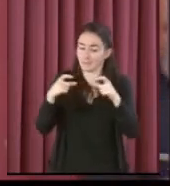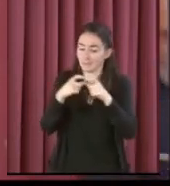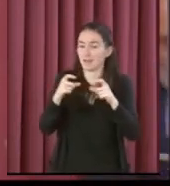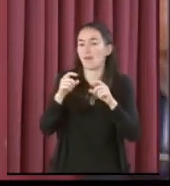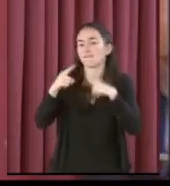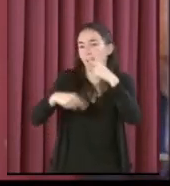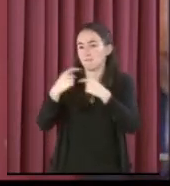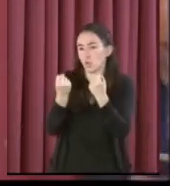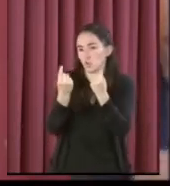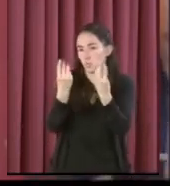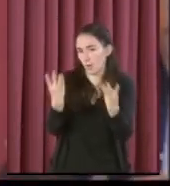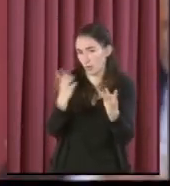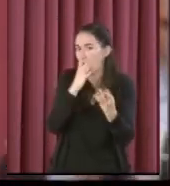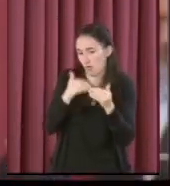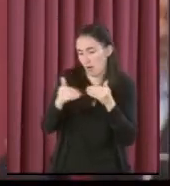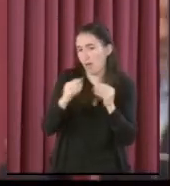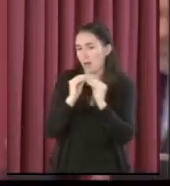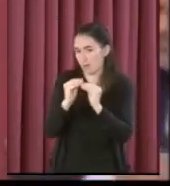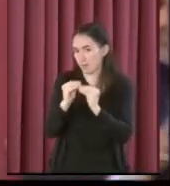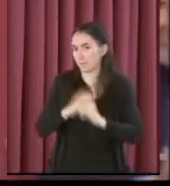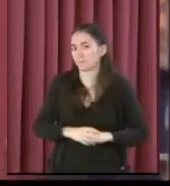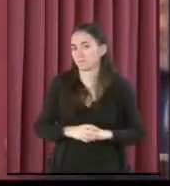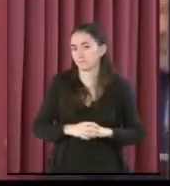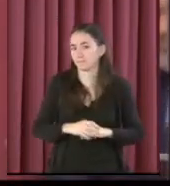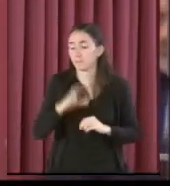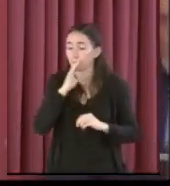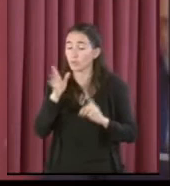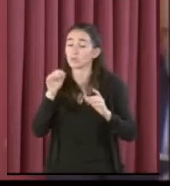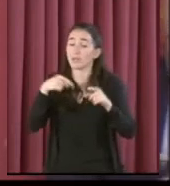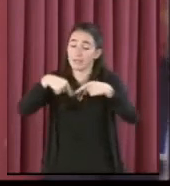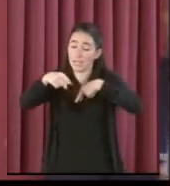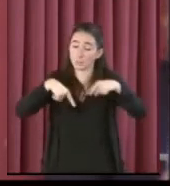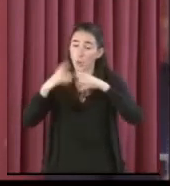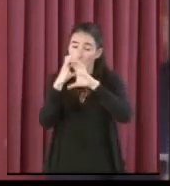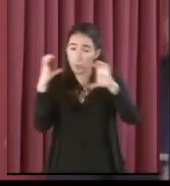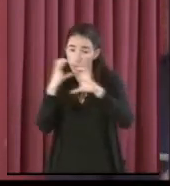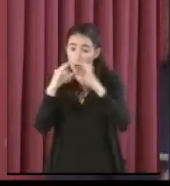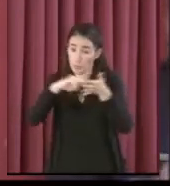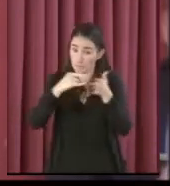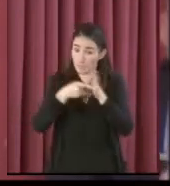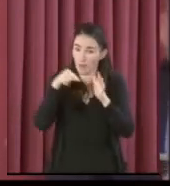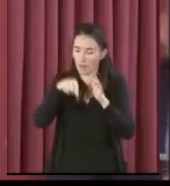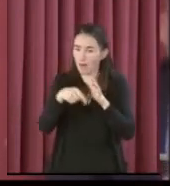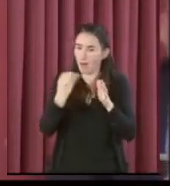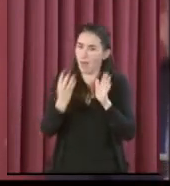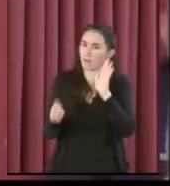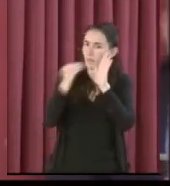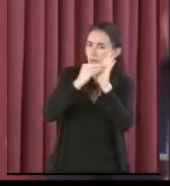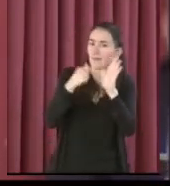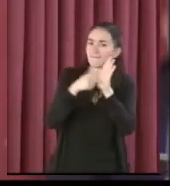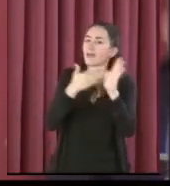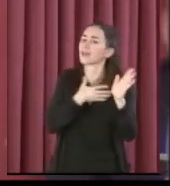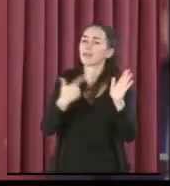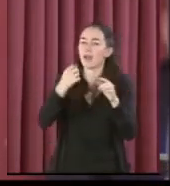numerosas. Y toca seguir trabajando desde el Plan de Transporte Urbano, que marca la respuesta con una nueva línea circular que una